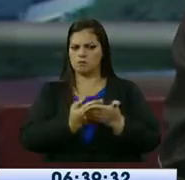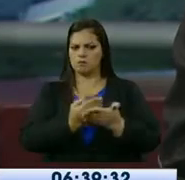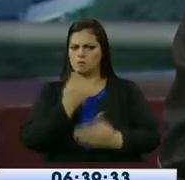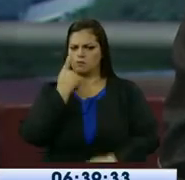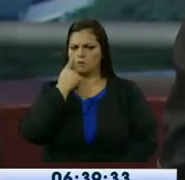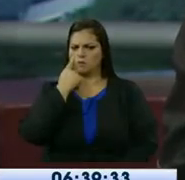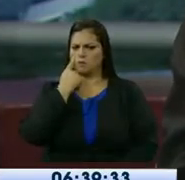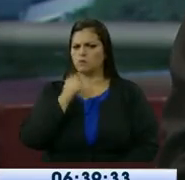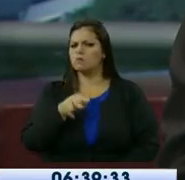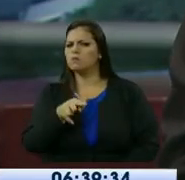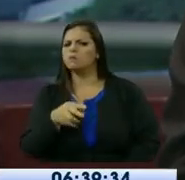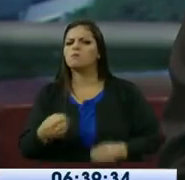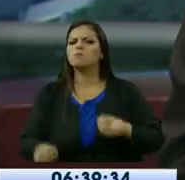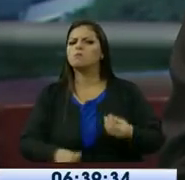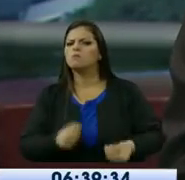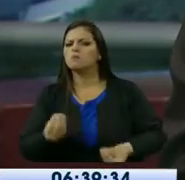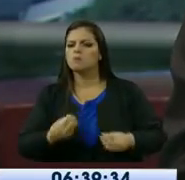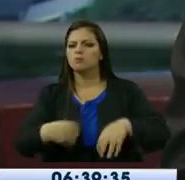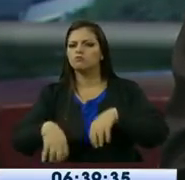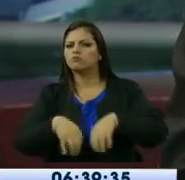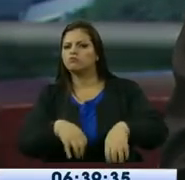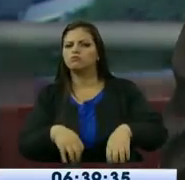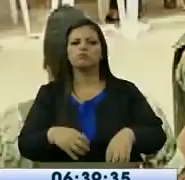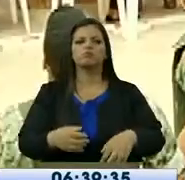punto electoral en todo caso.